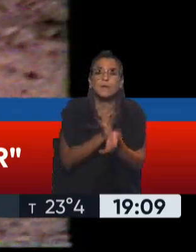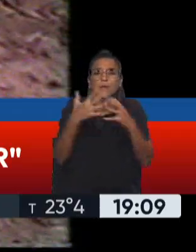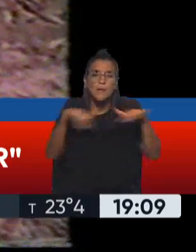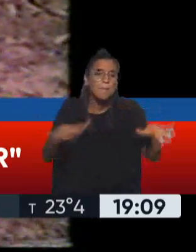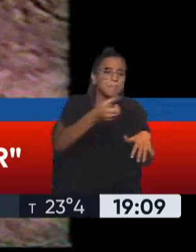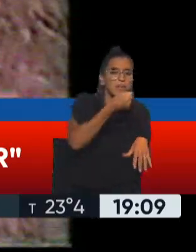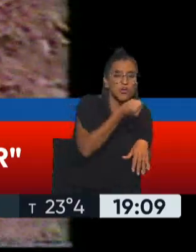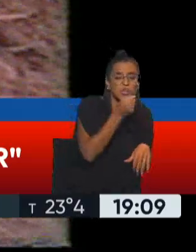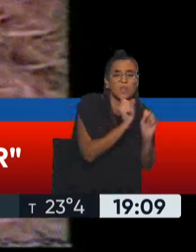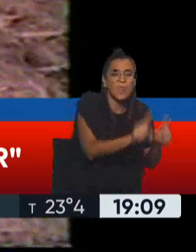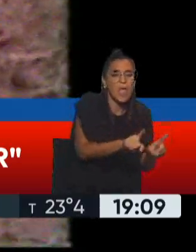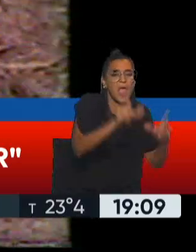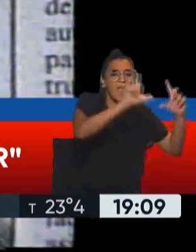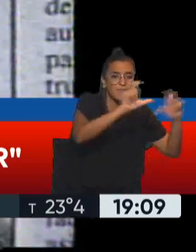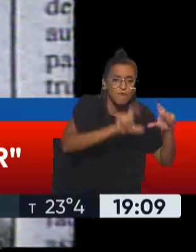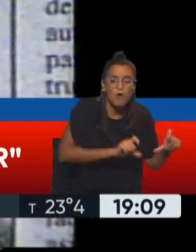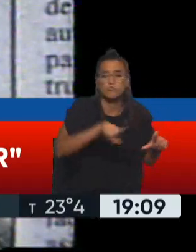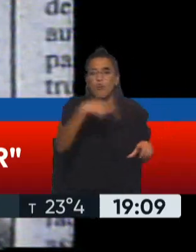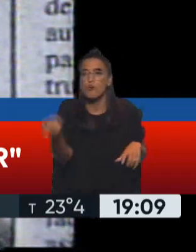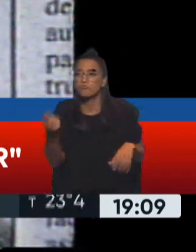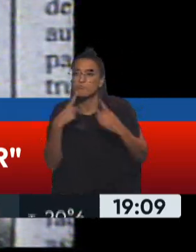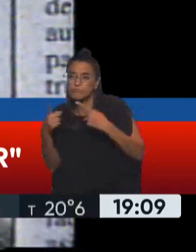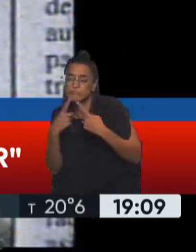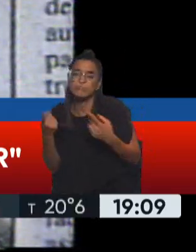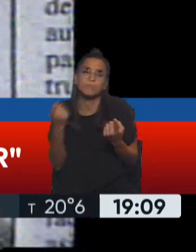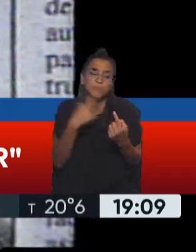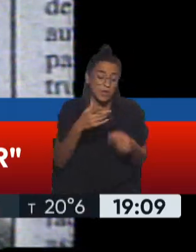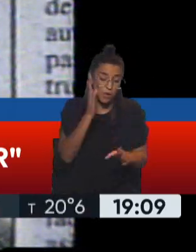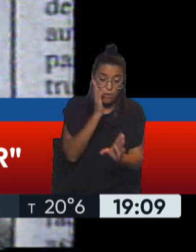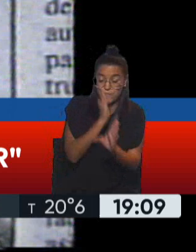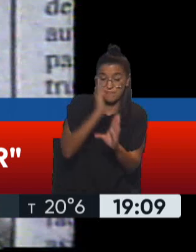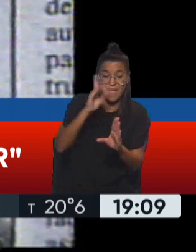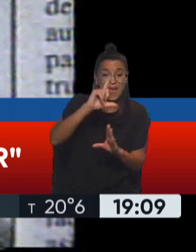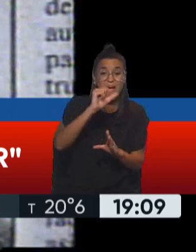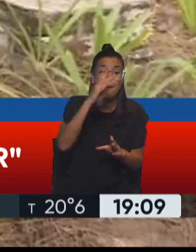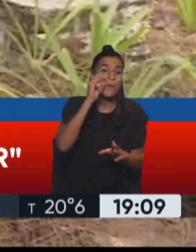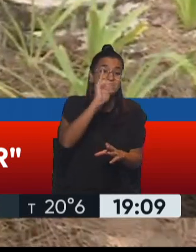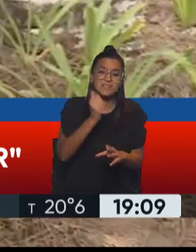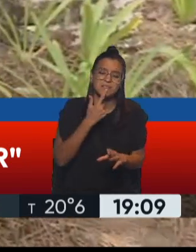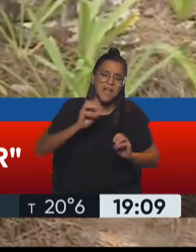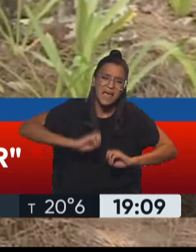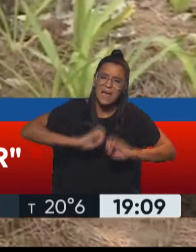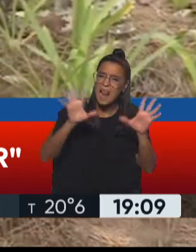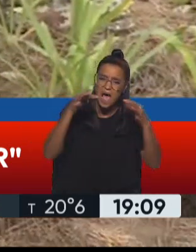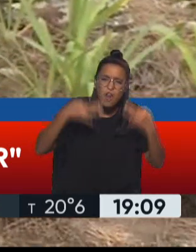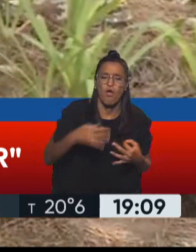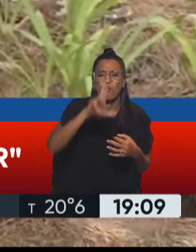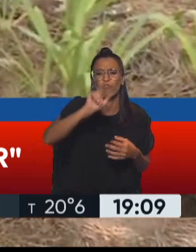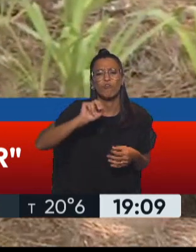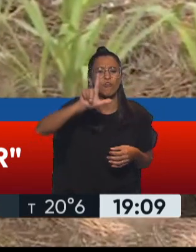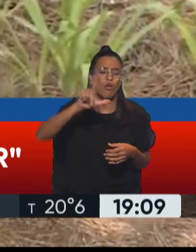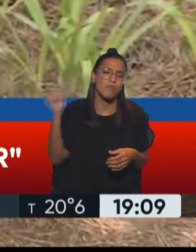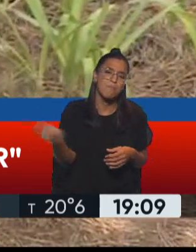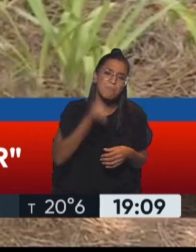del periodista, del reportero gráfico, creo que a partir de lo de José Luis Cabezas quedó claro el rol